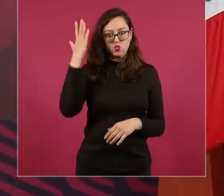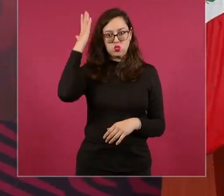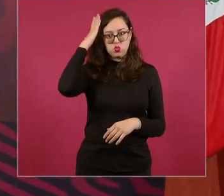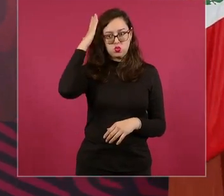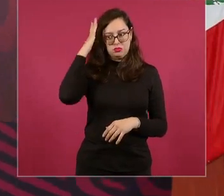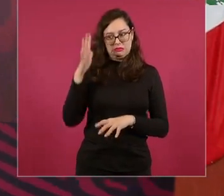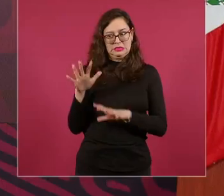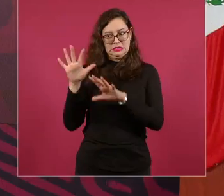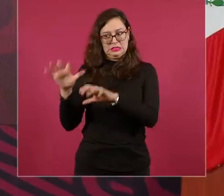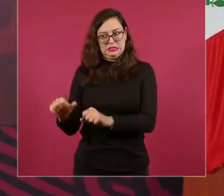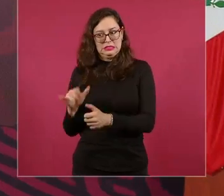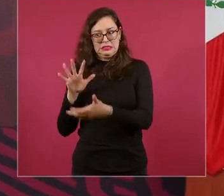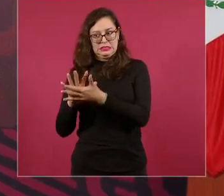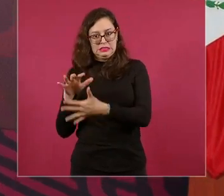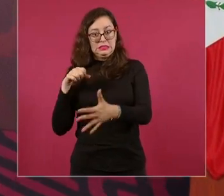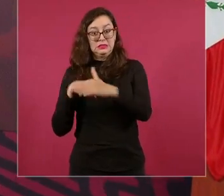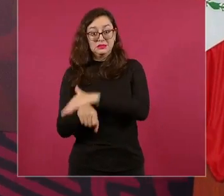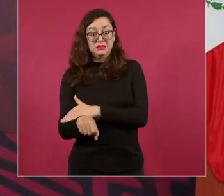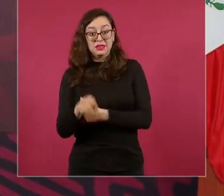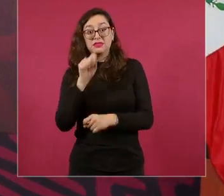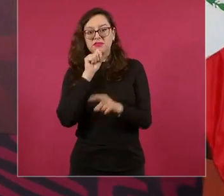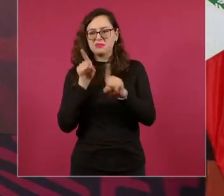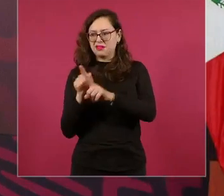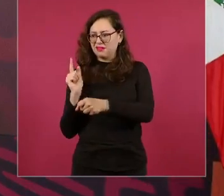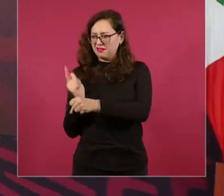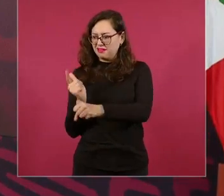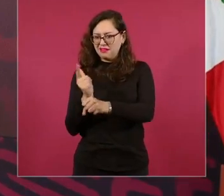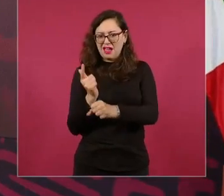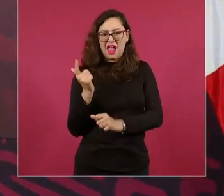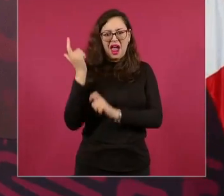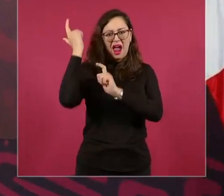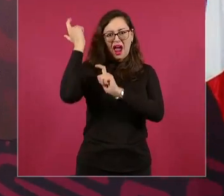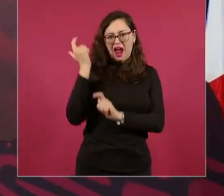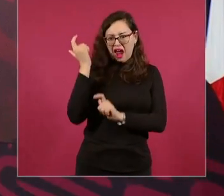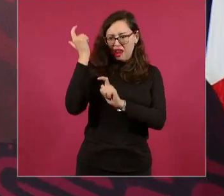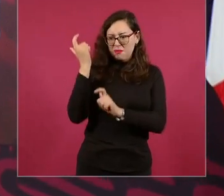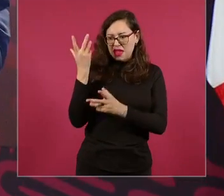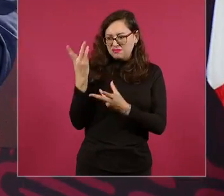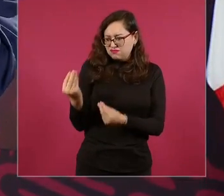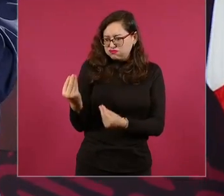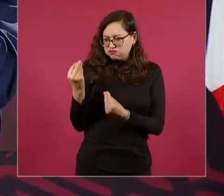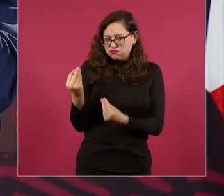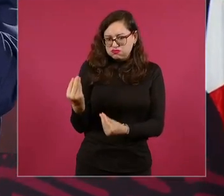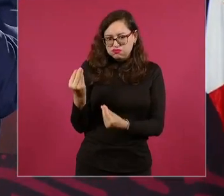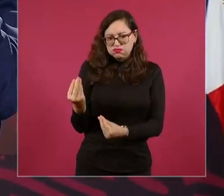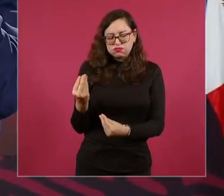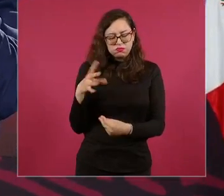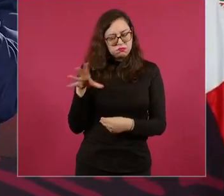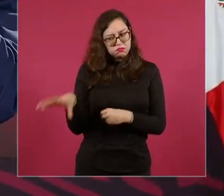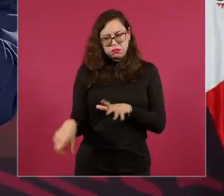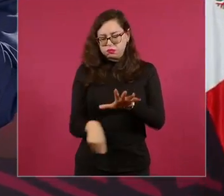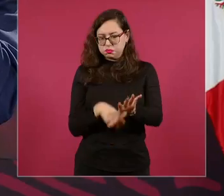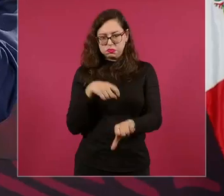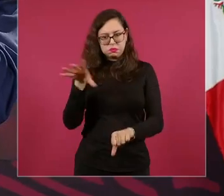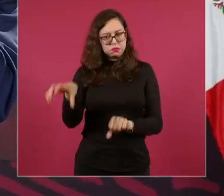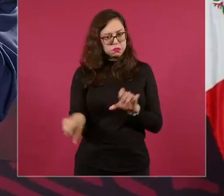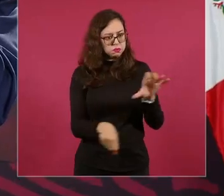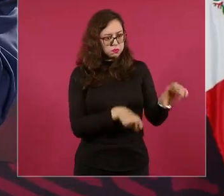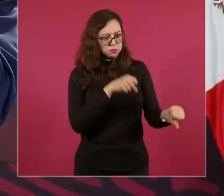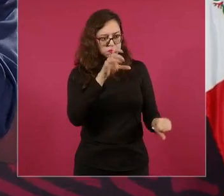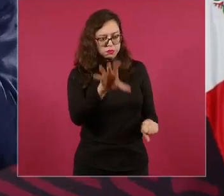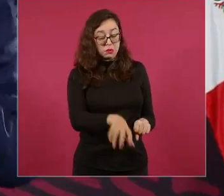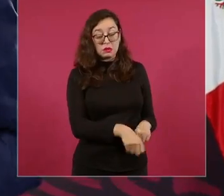armamento y decirle a los ciudadanos de Sinaloa